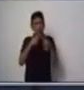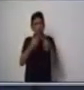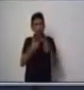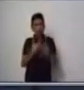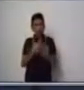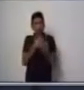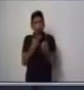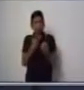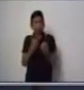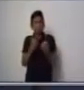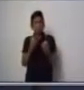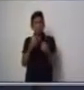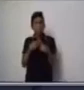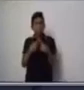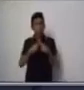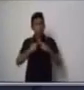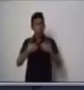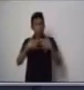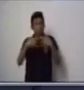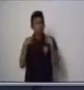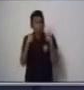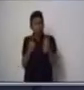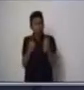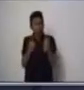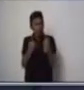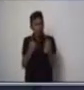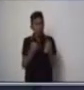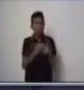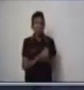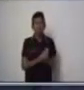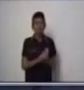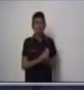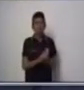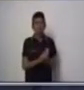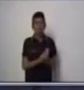que, uy, uy, uy, me recuerda a Don Julito.